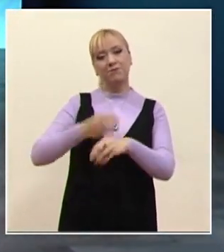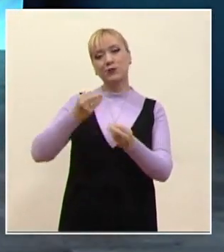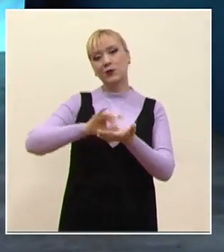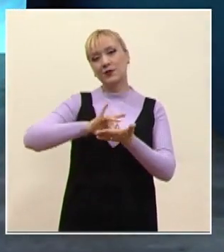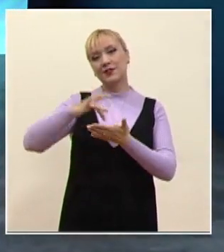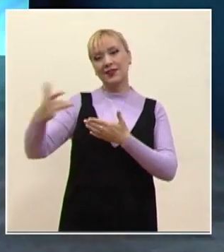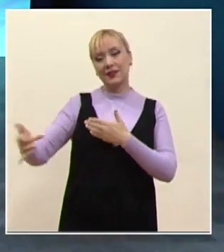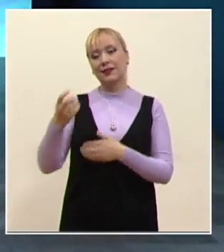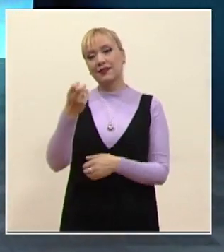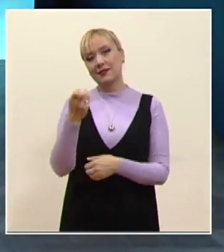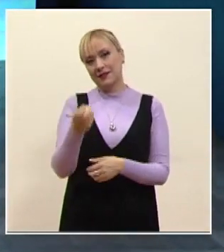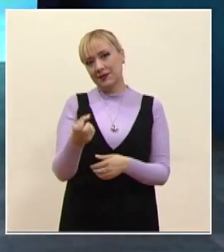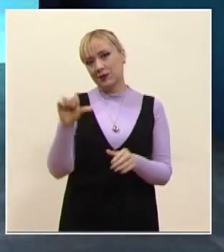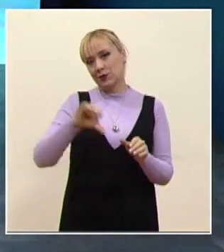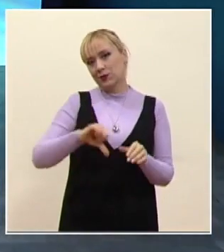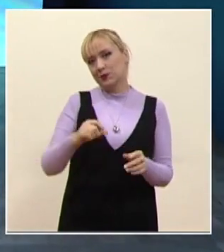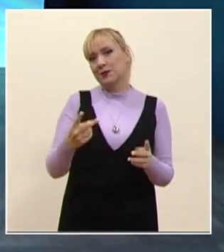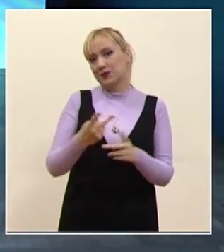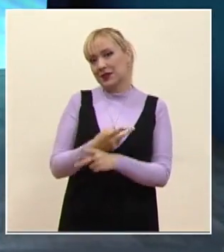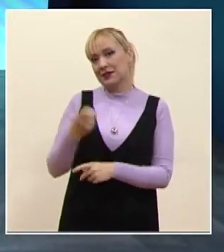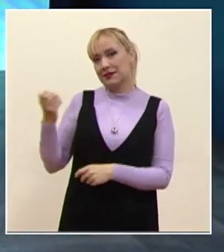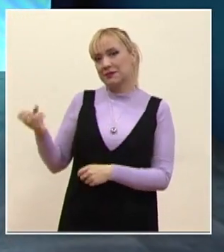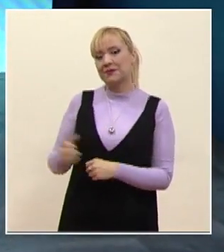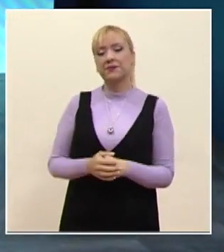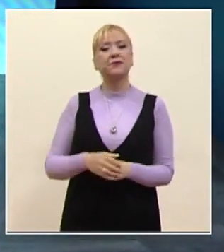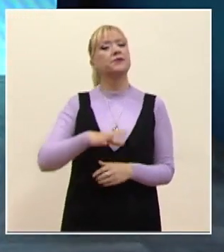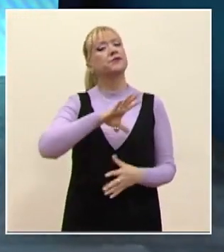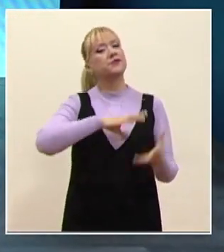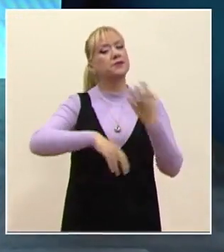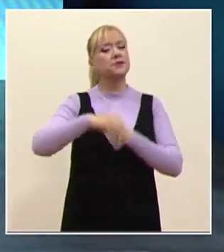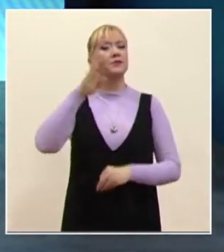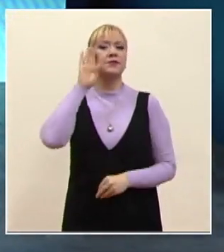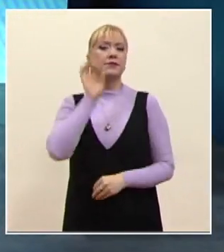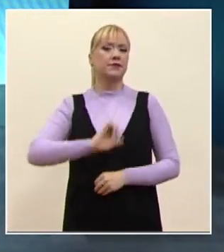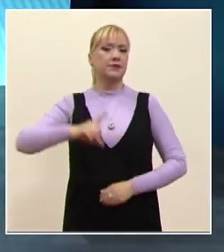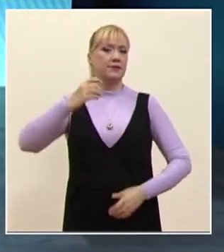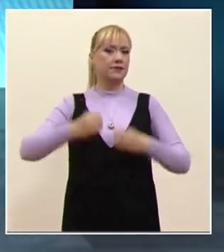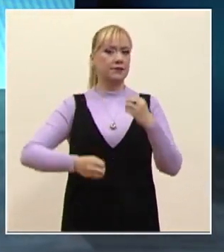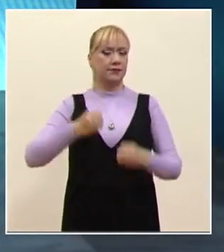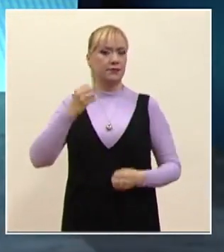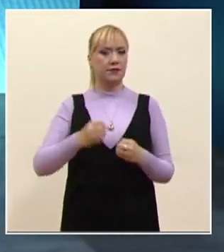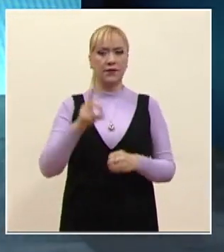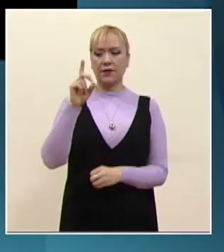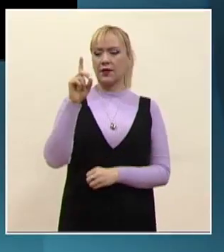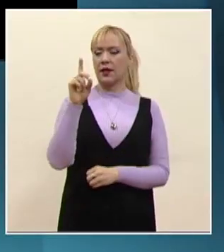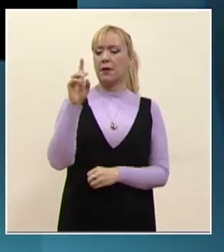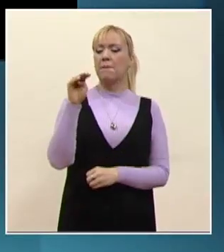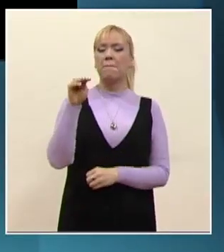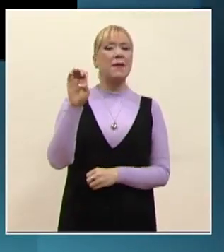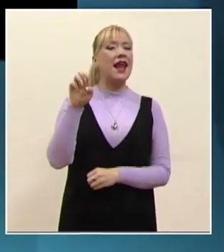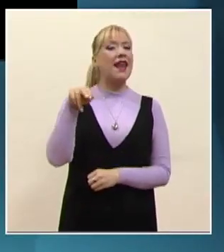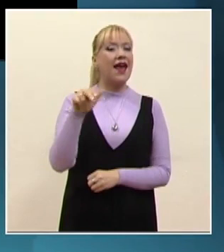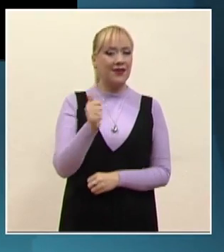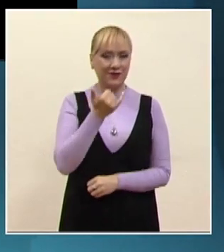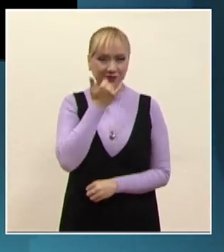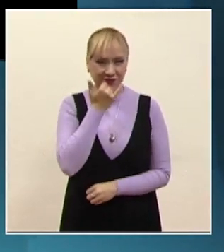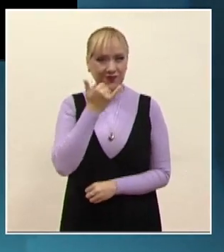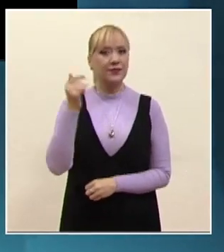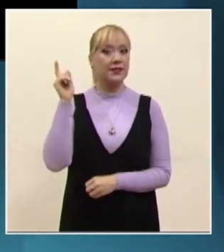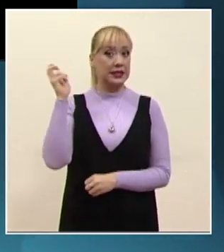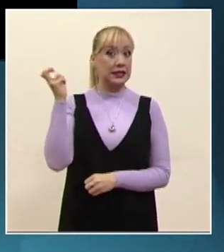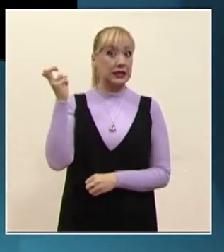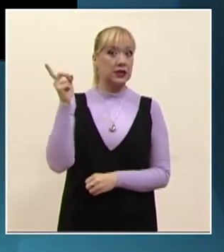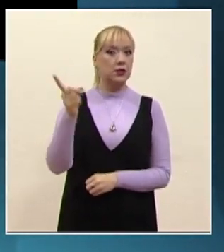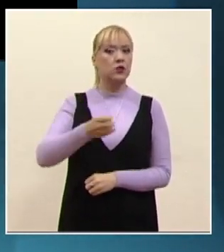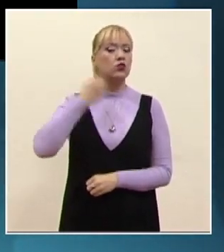ahí tenemos el reporte y en otras noticias, el ministro de la Suprema Corte, Alfredo Gutiérrez Ortiz Mena, impartirá una